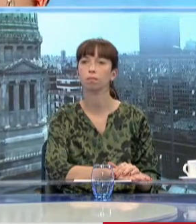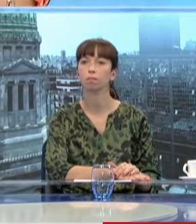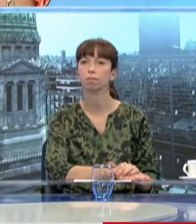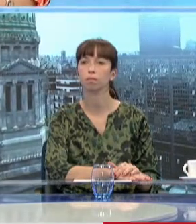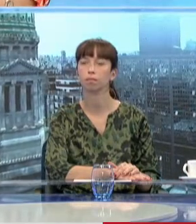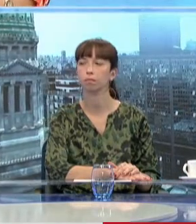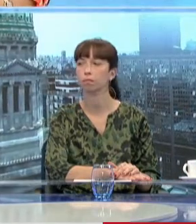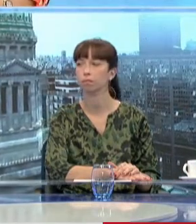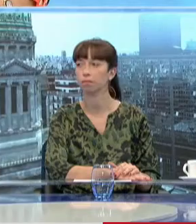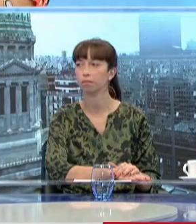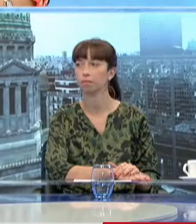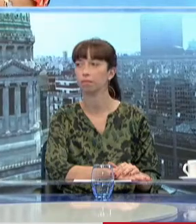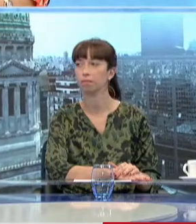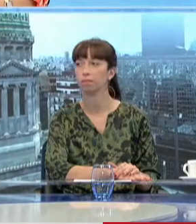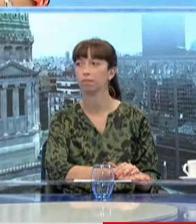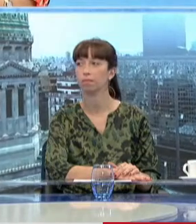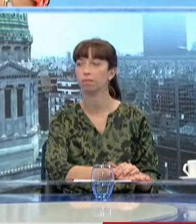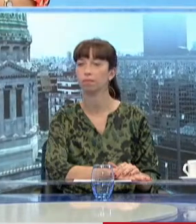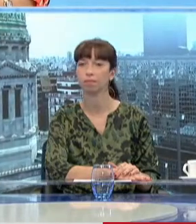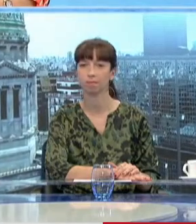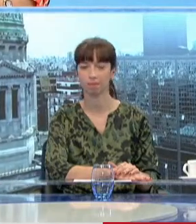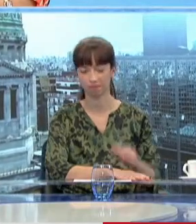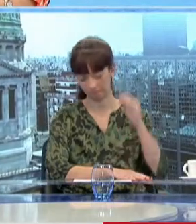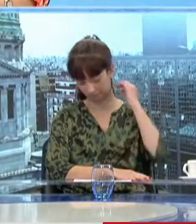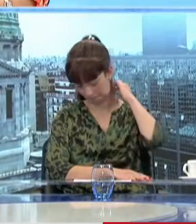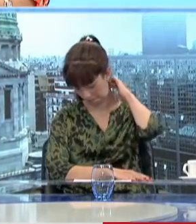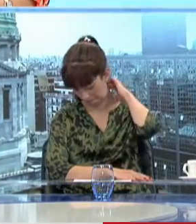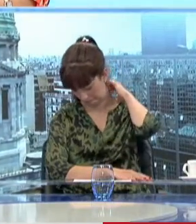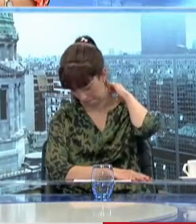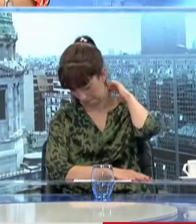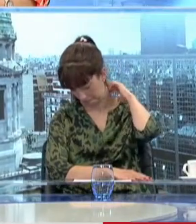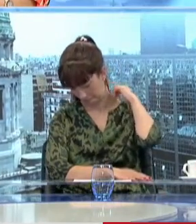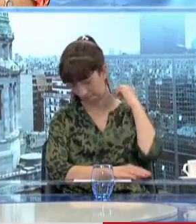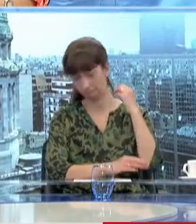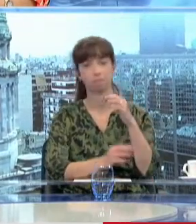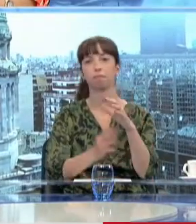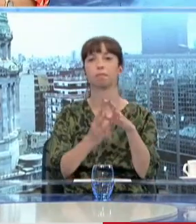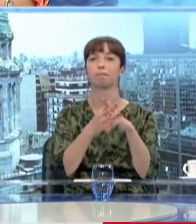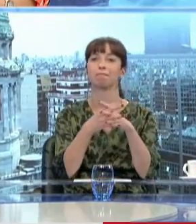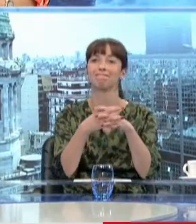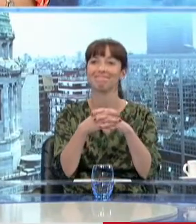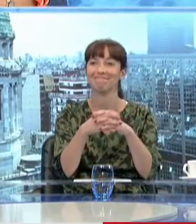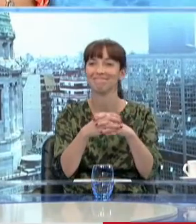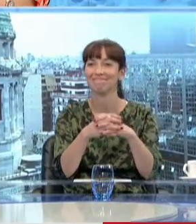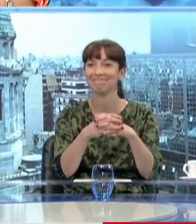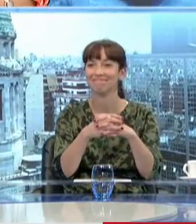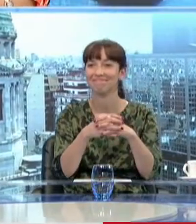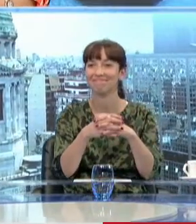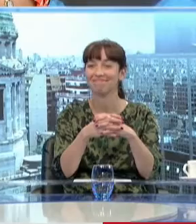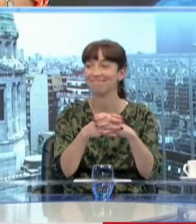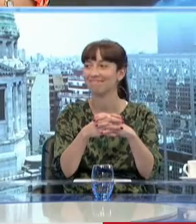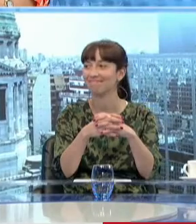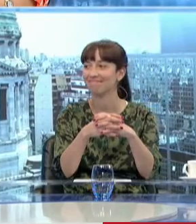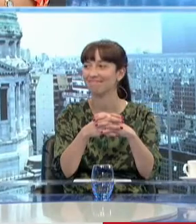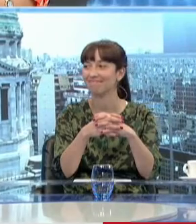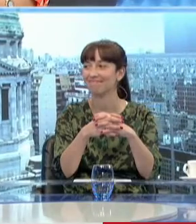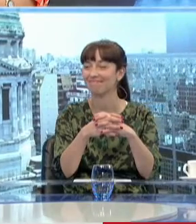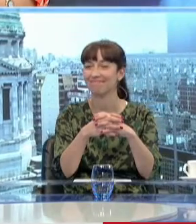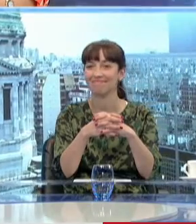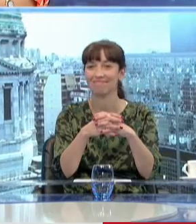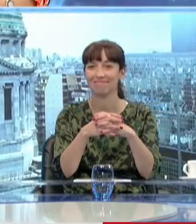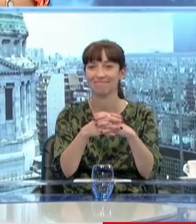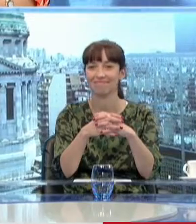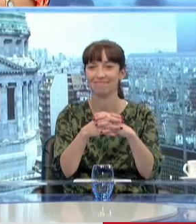es ajuste... Gracias, diputada. No sé, busquemos de nuevo la palabra ajuste en el diccionario. Me parece que tiró Una cosa es